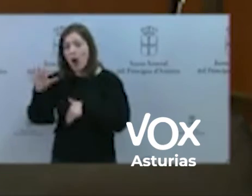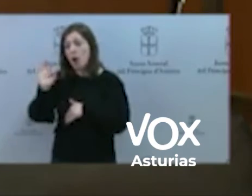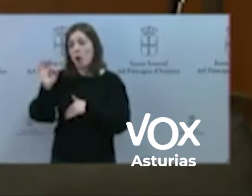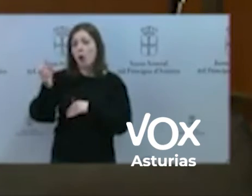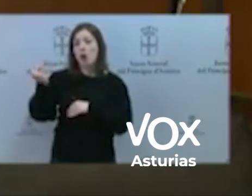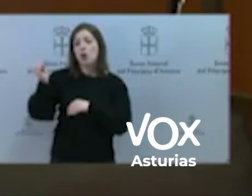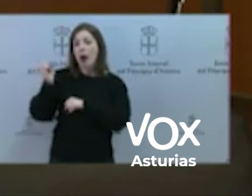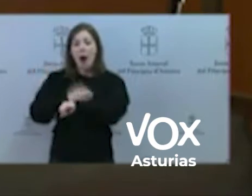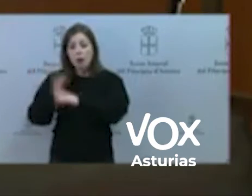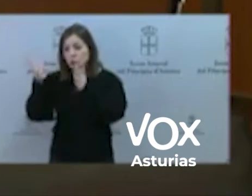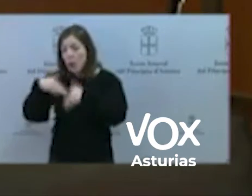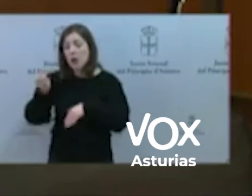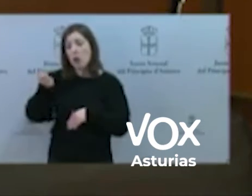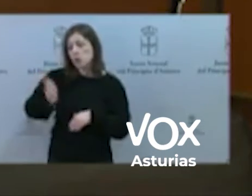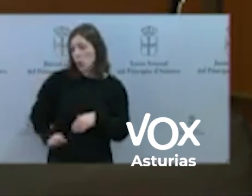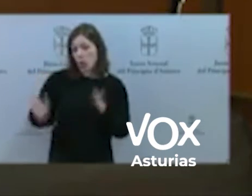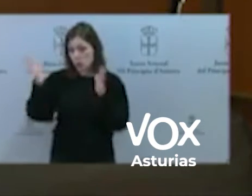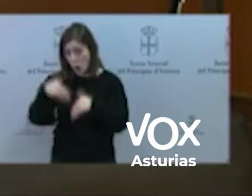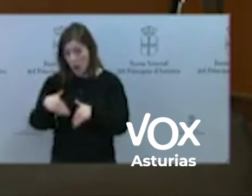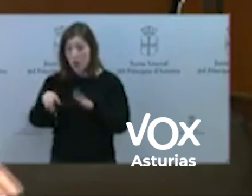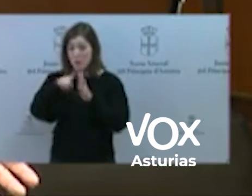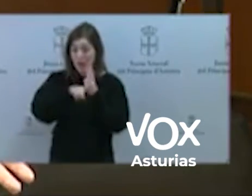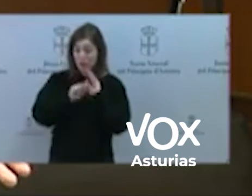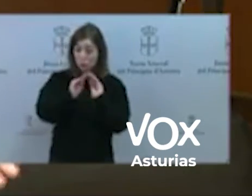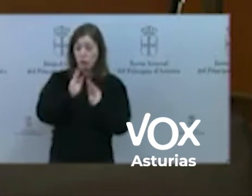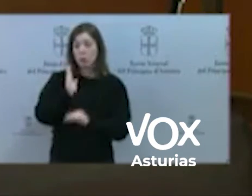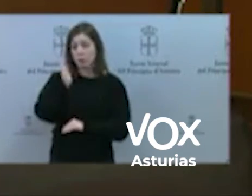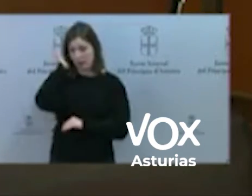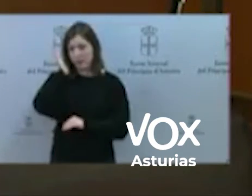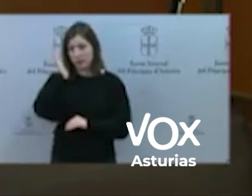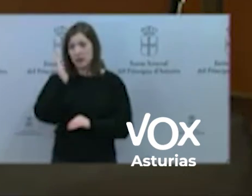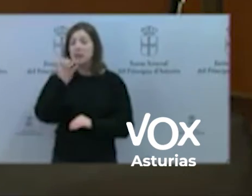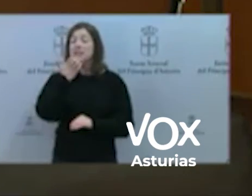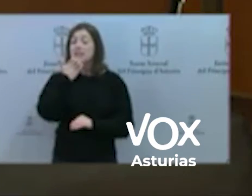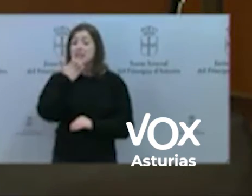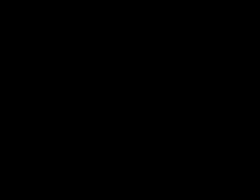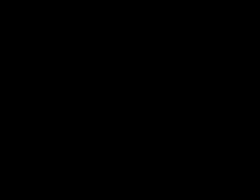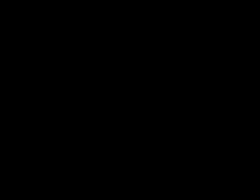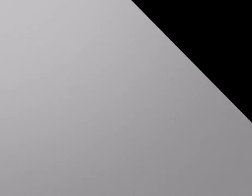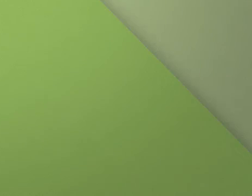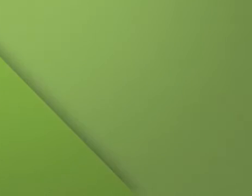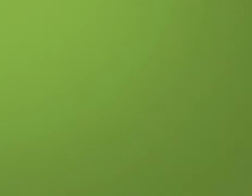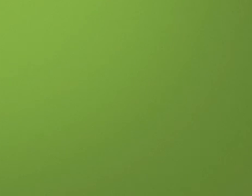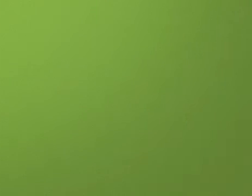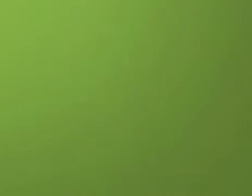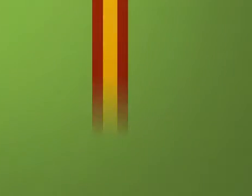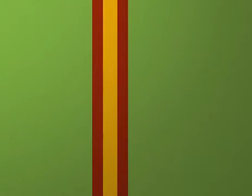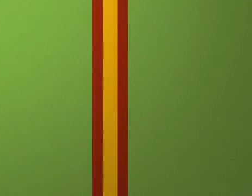Así que, señor presidente, si le aburre la política autonómica, váyase a Madrid cuanto antes. Los asturianos se lo agradecerán.